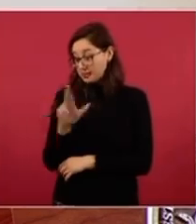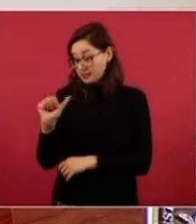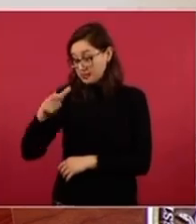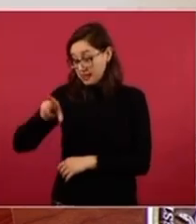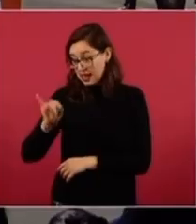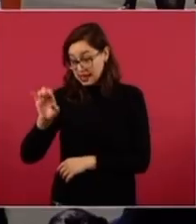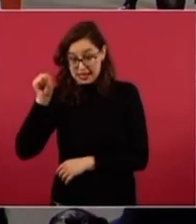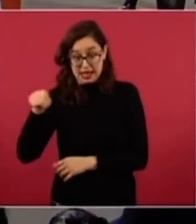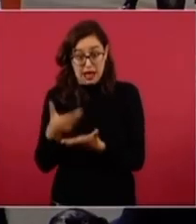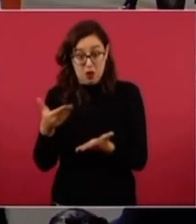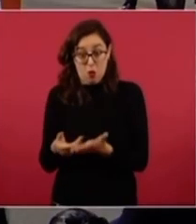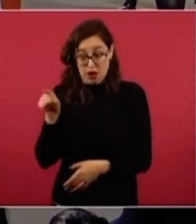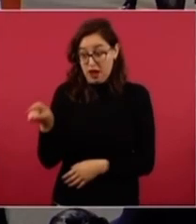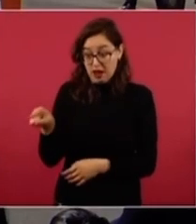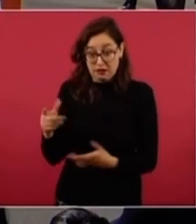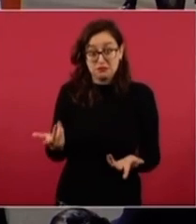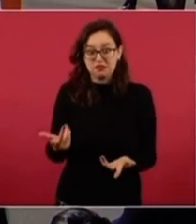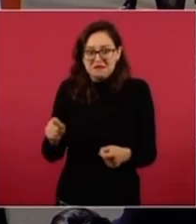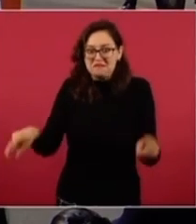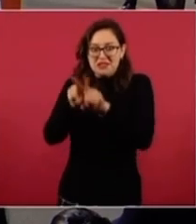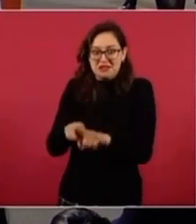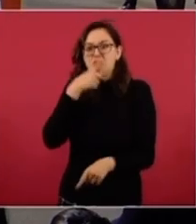No sé si tienes por ahí. Él mismo